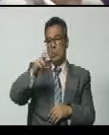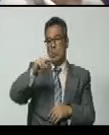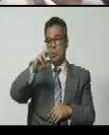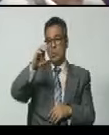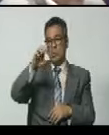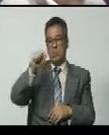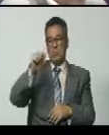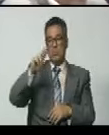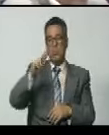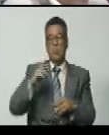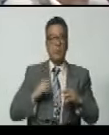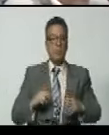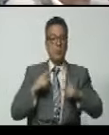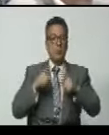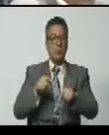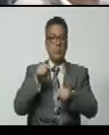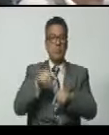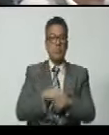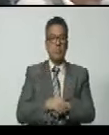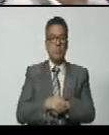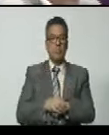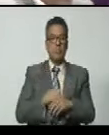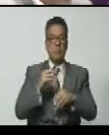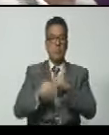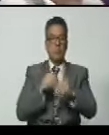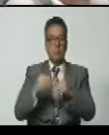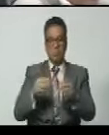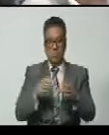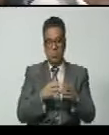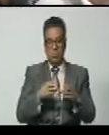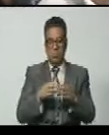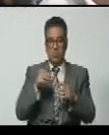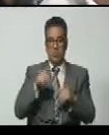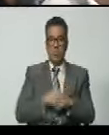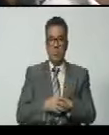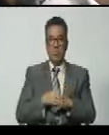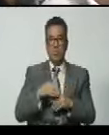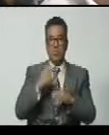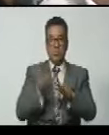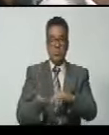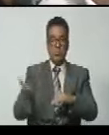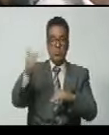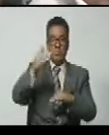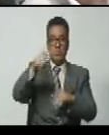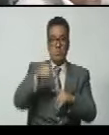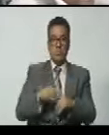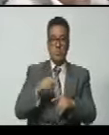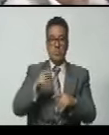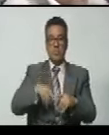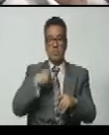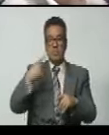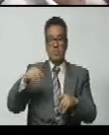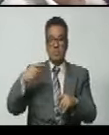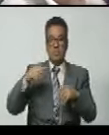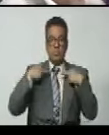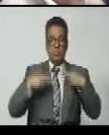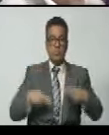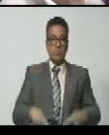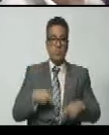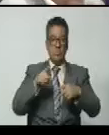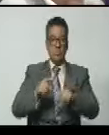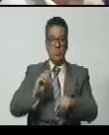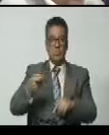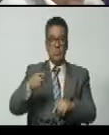sentido, él va a donde precisamente está la oficina del Alto Comisionado de los Derechos Humanos